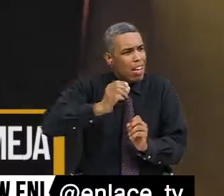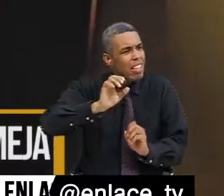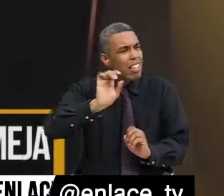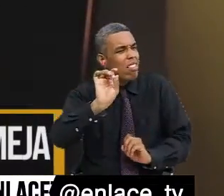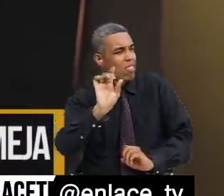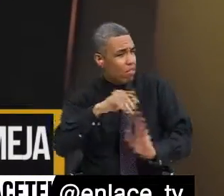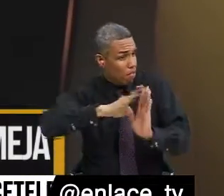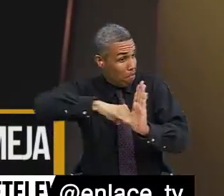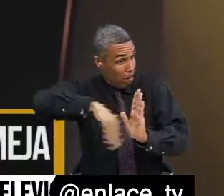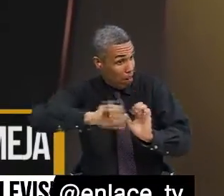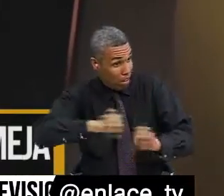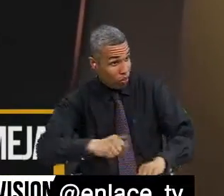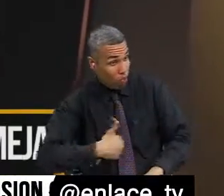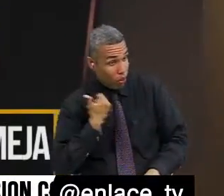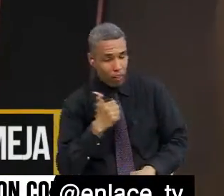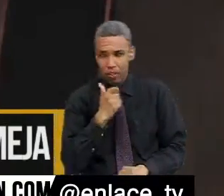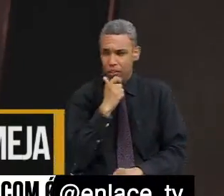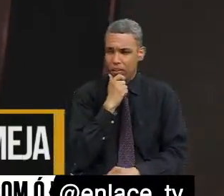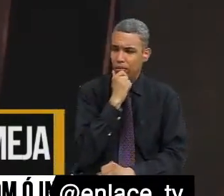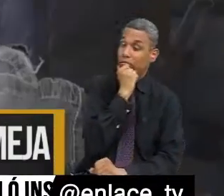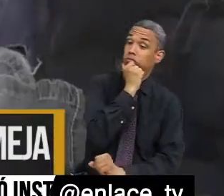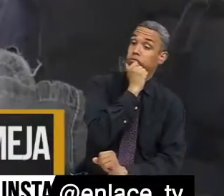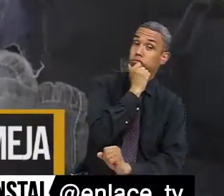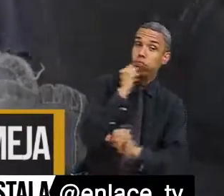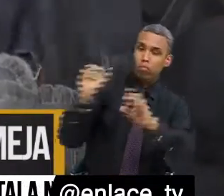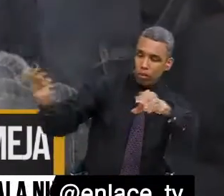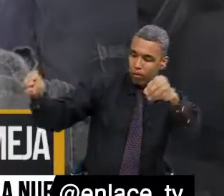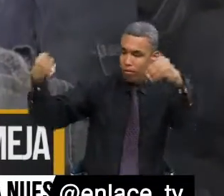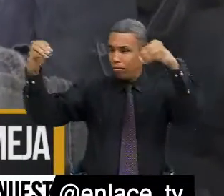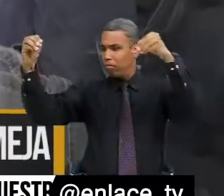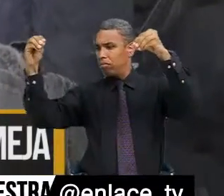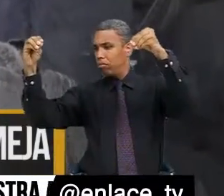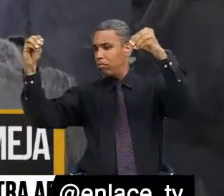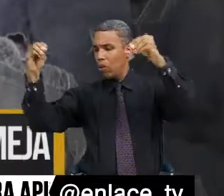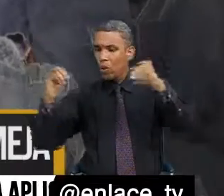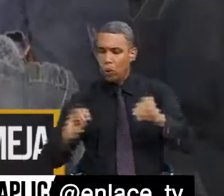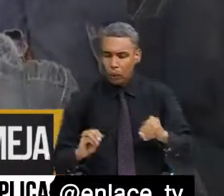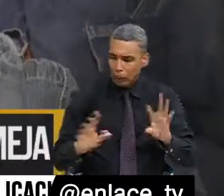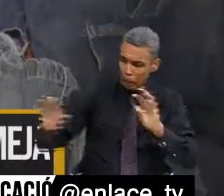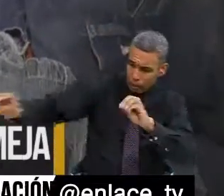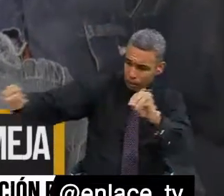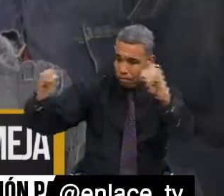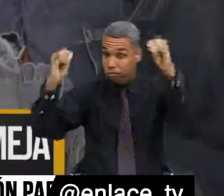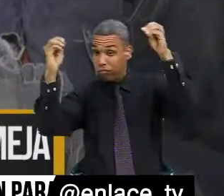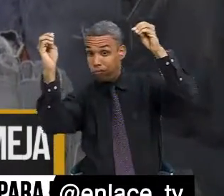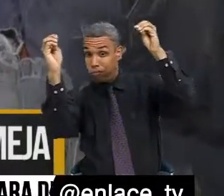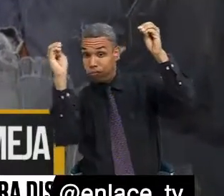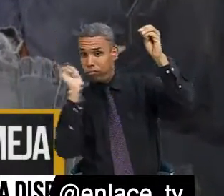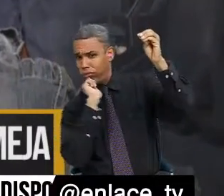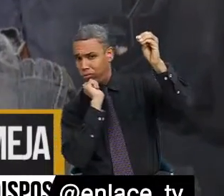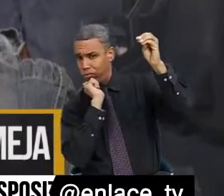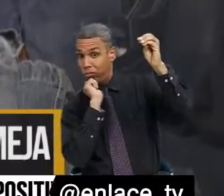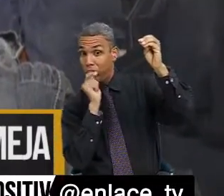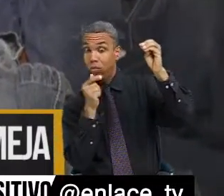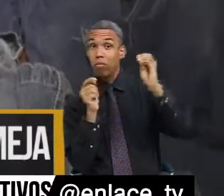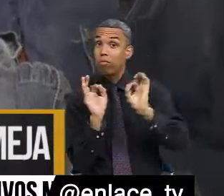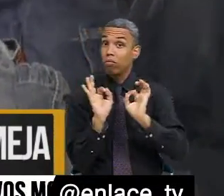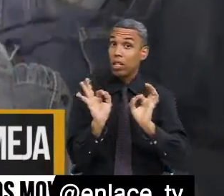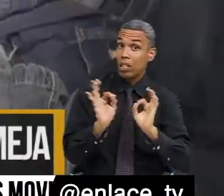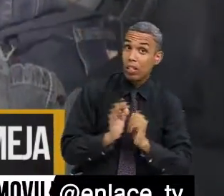buen estado, me muestran un saco, me lo sacan todas, una por una me lo sacan. Y en el momento que me iba a dar el saco, no me dieron el